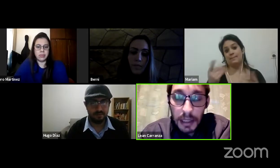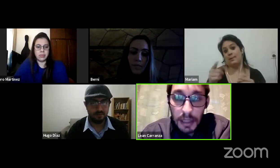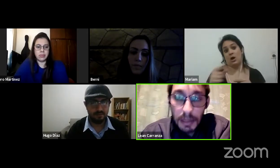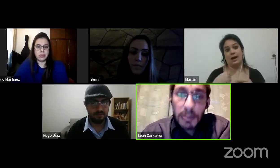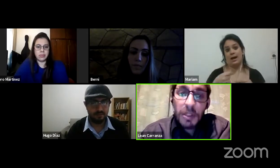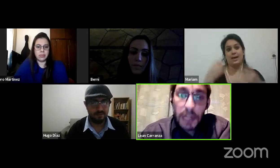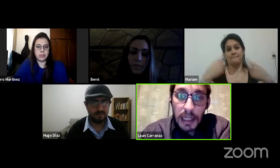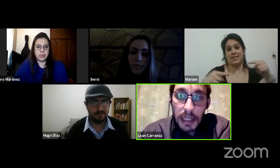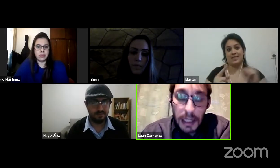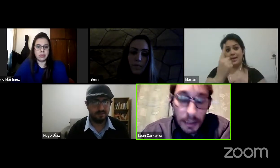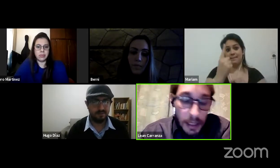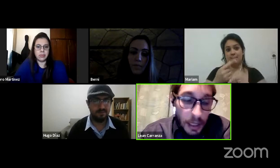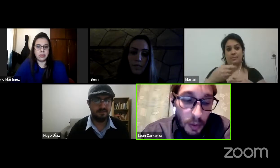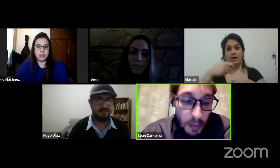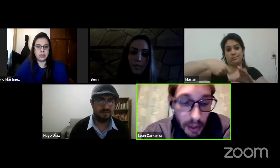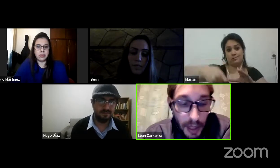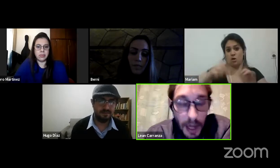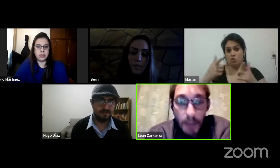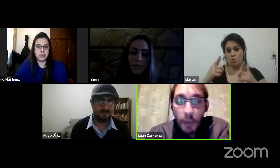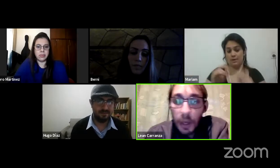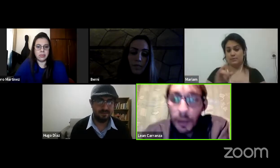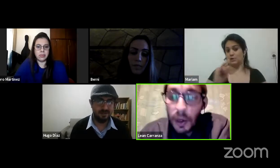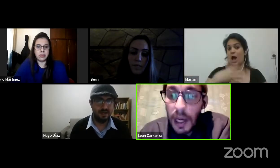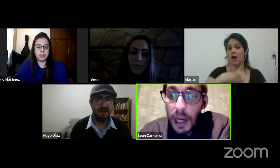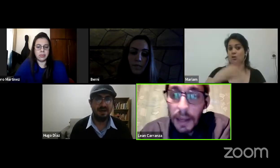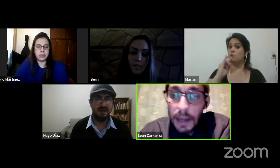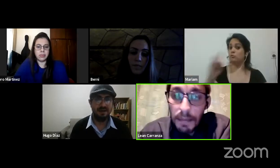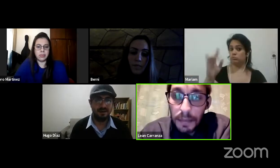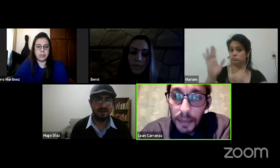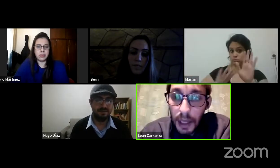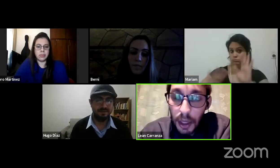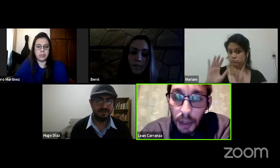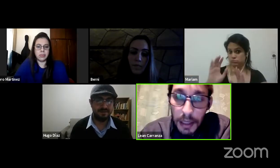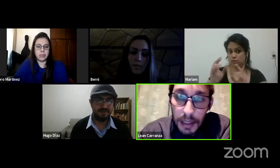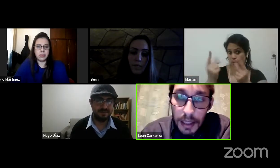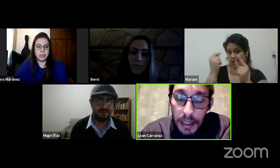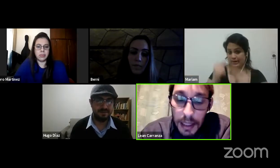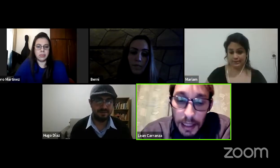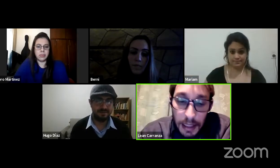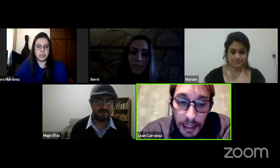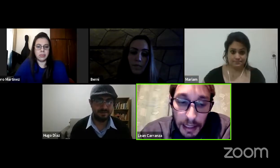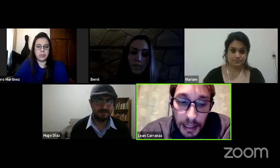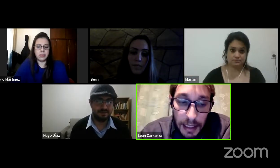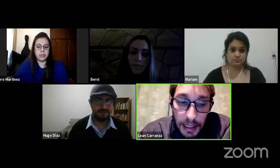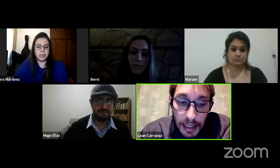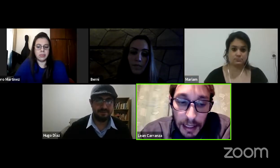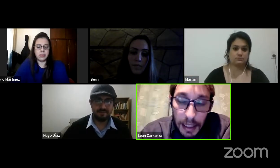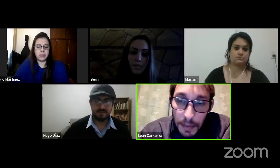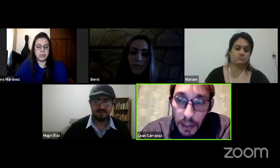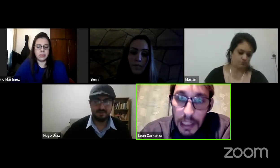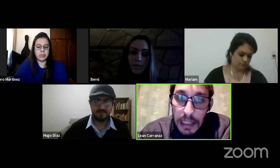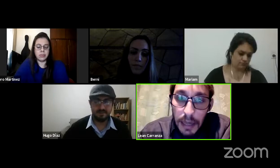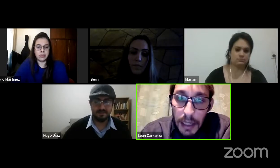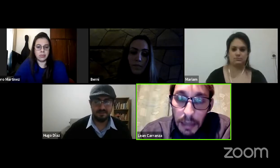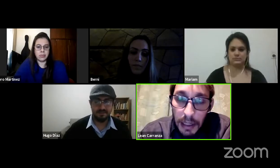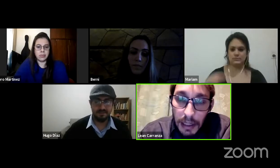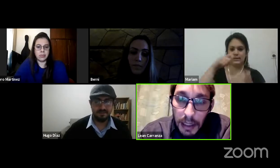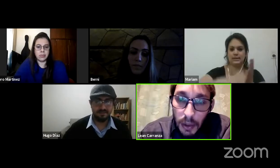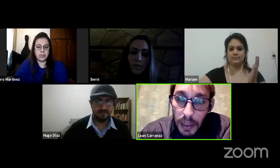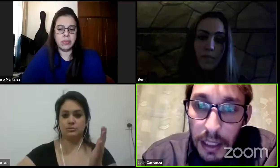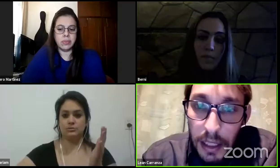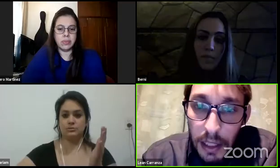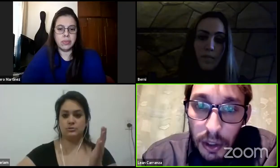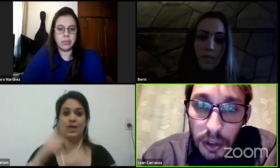tiene materia prima sino que la tiene que llevar el alumno vuelvo a comentar que las inscripciones se abren a partir